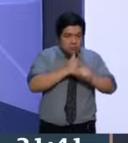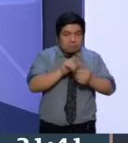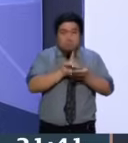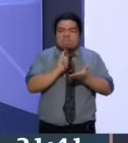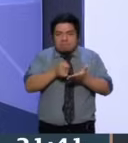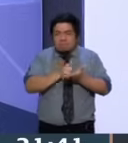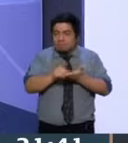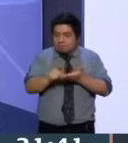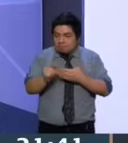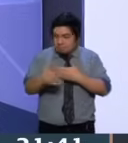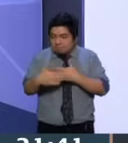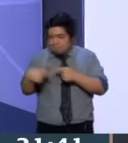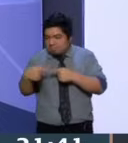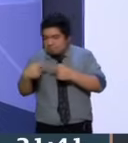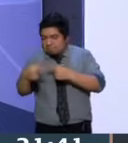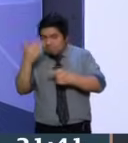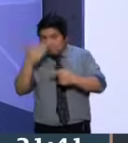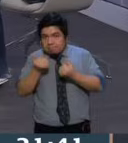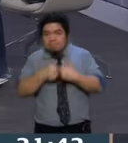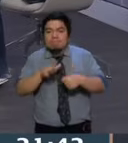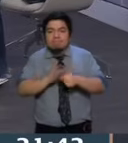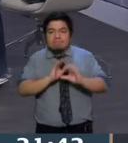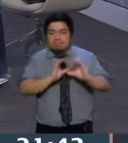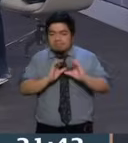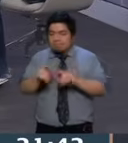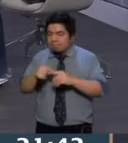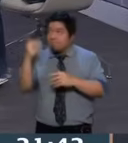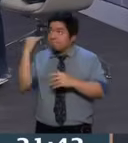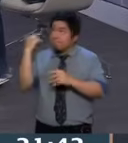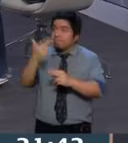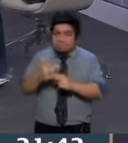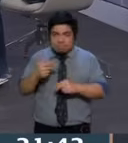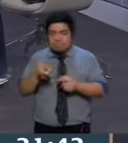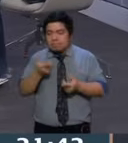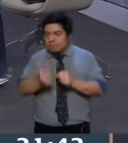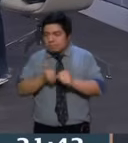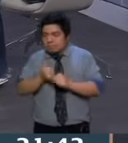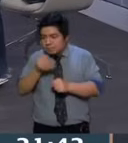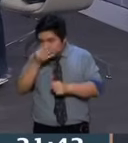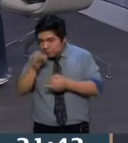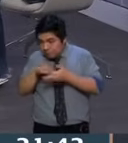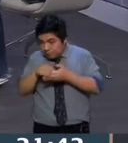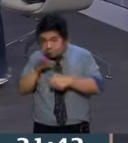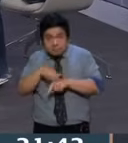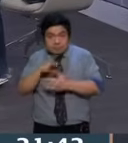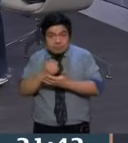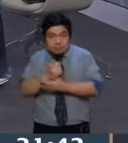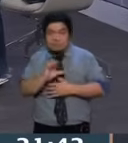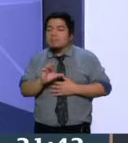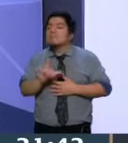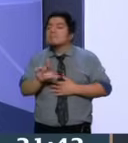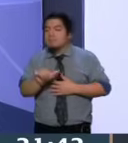a estar próximos. Parte fundamental del sistema de cuidados que hemos pensado durante tantos años es que esté cerca, pues, ¿no? Y Clara también